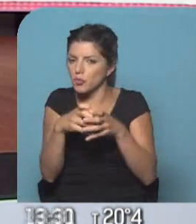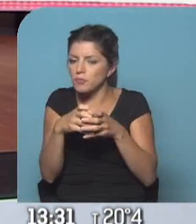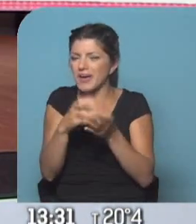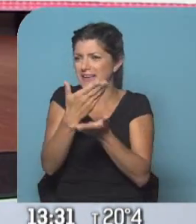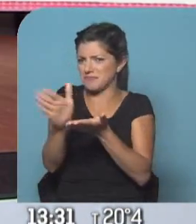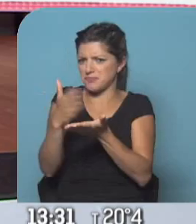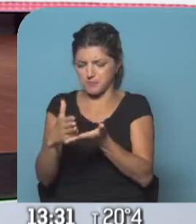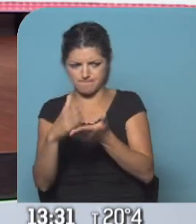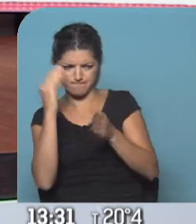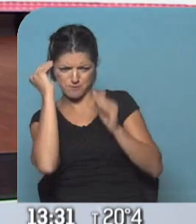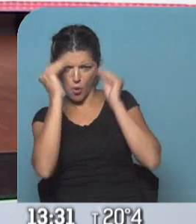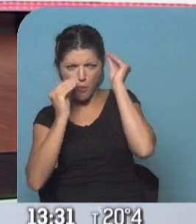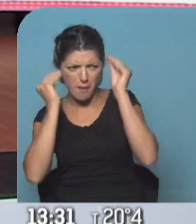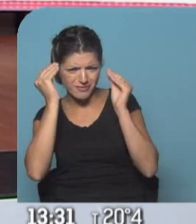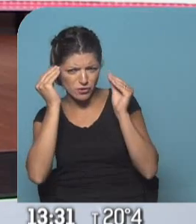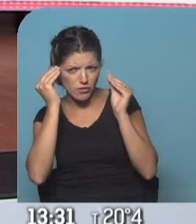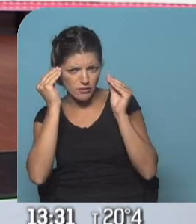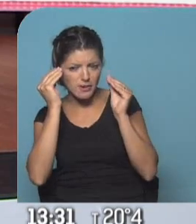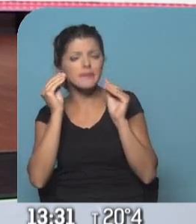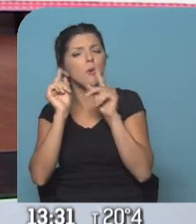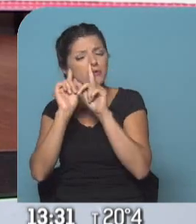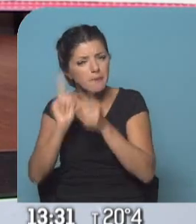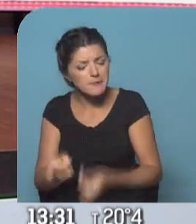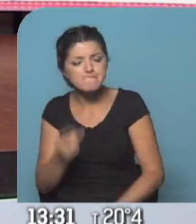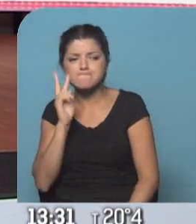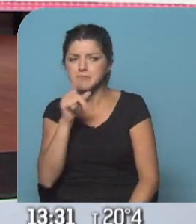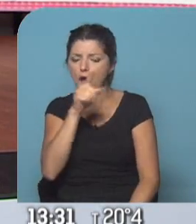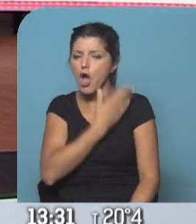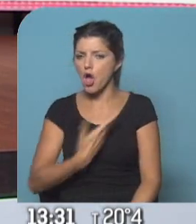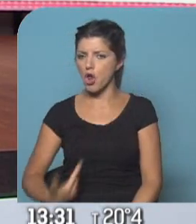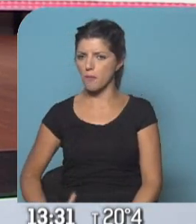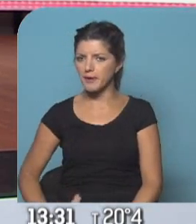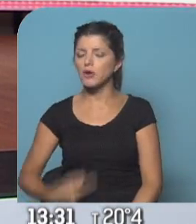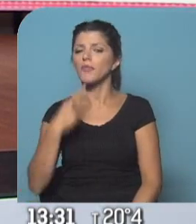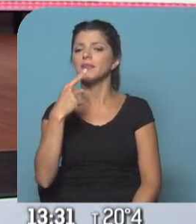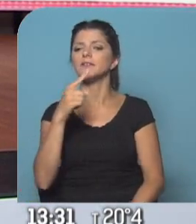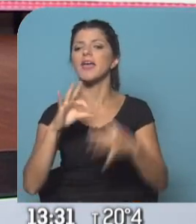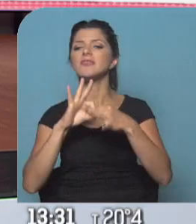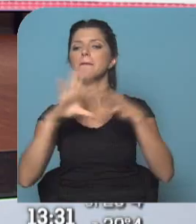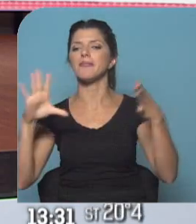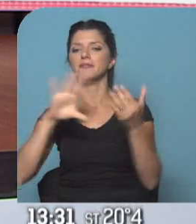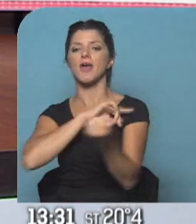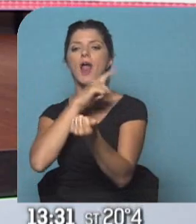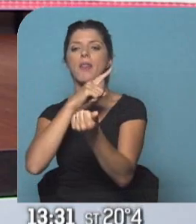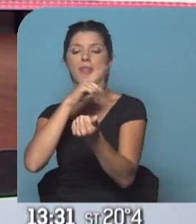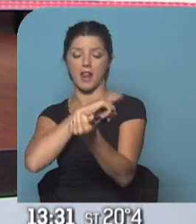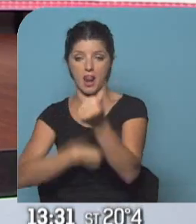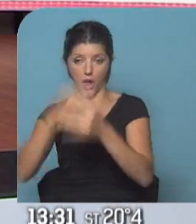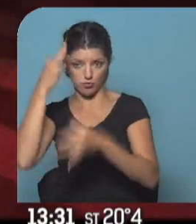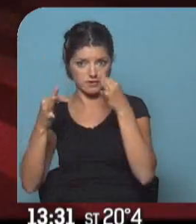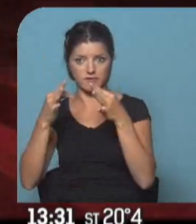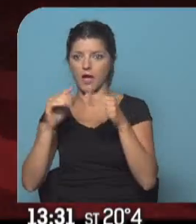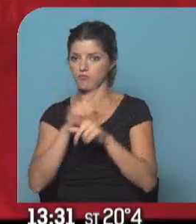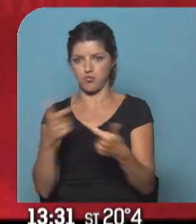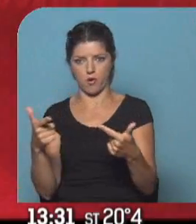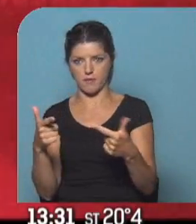con preocupación, con tanta preocupación como observa las pretensiones del gobierno de limitar la independencia judicial. Vemos un informe y lo analizamos.